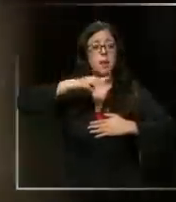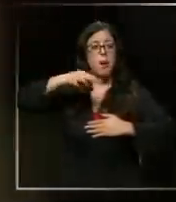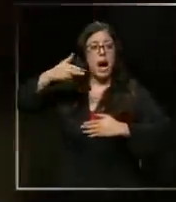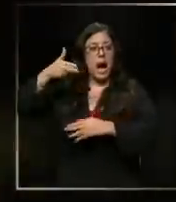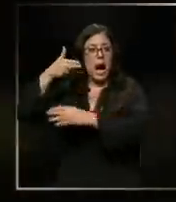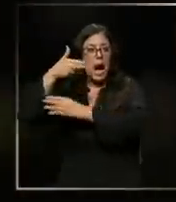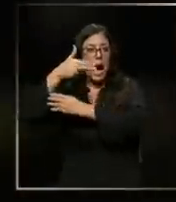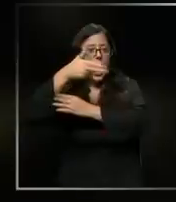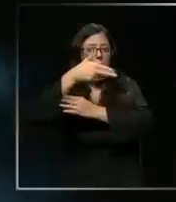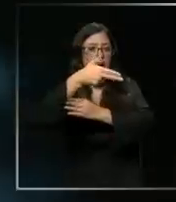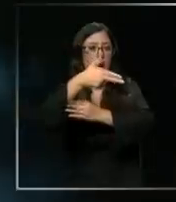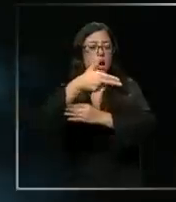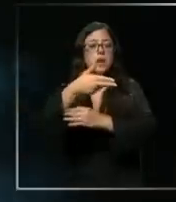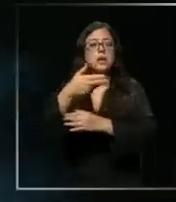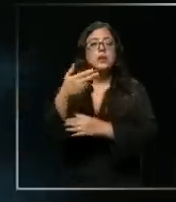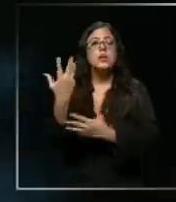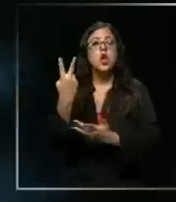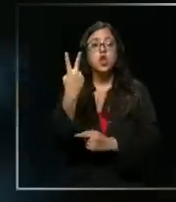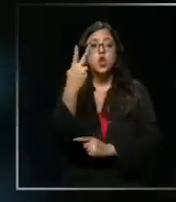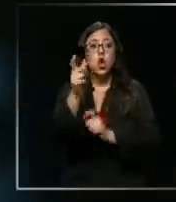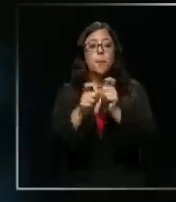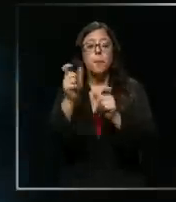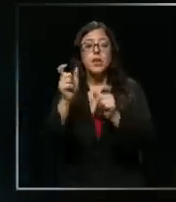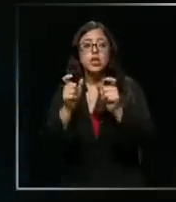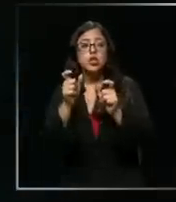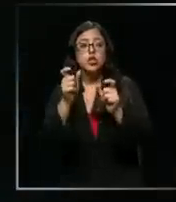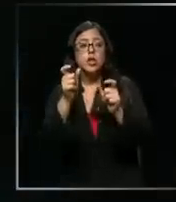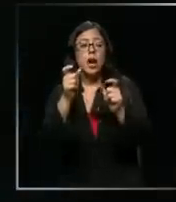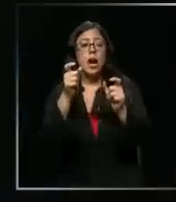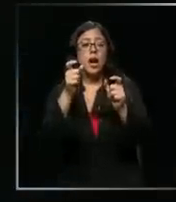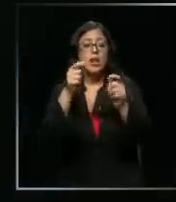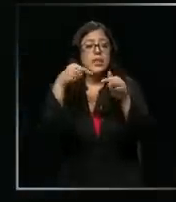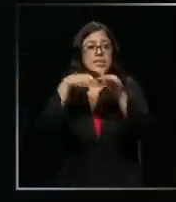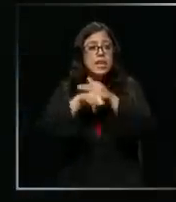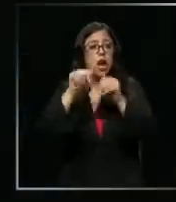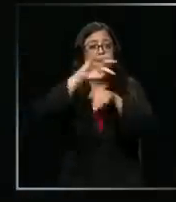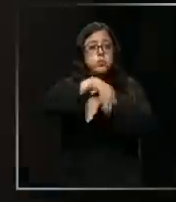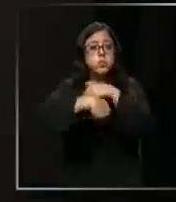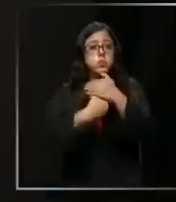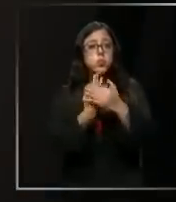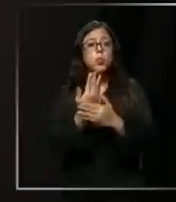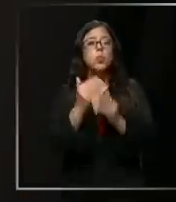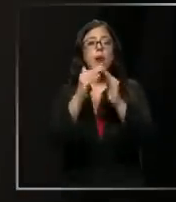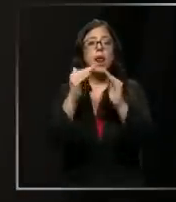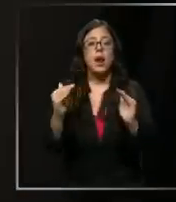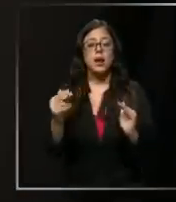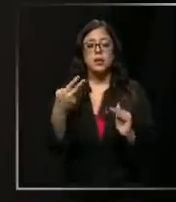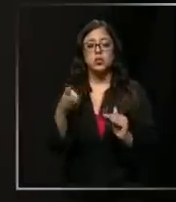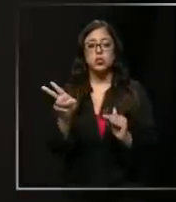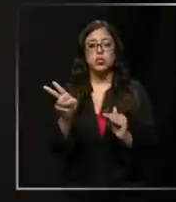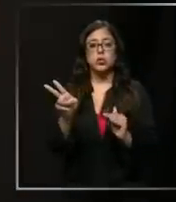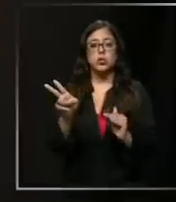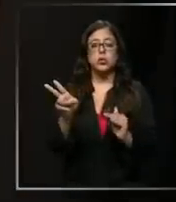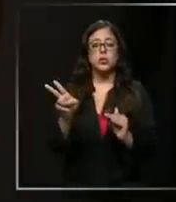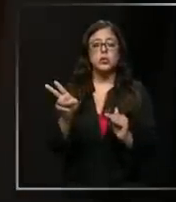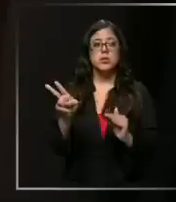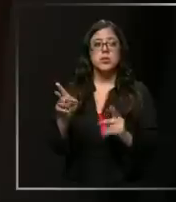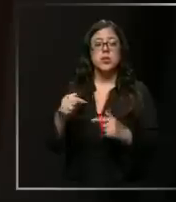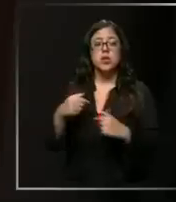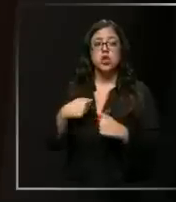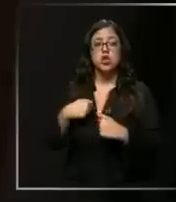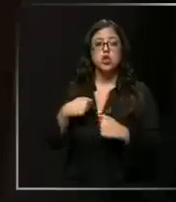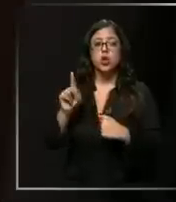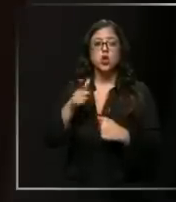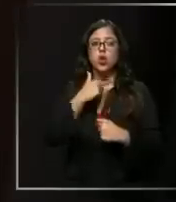ambos sostienen que dos personas ingresaron esa madrugada a su casa yo no me quería